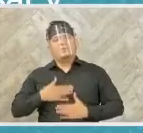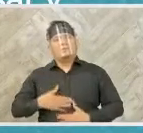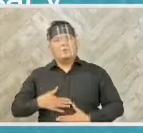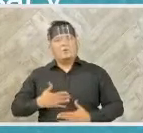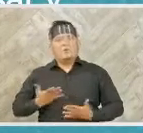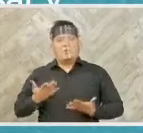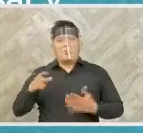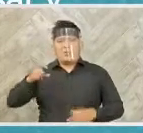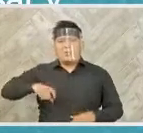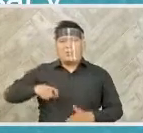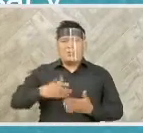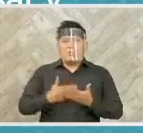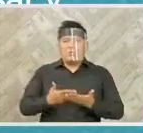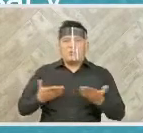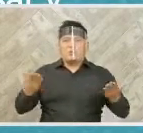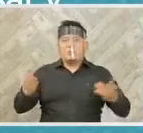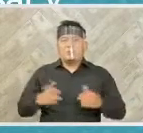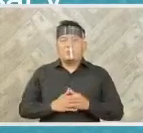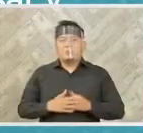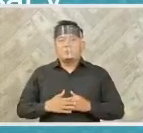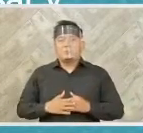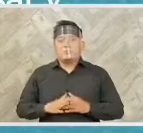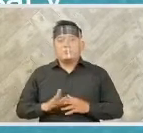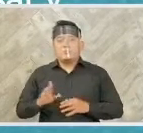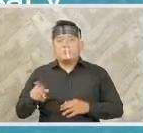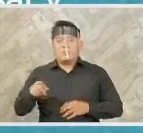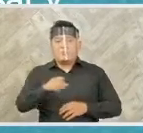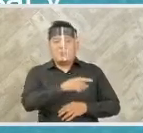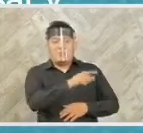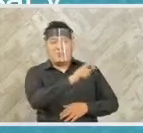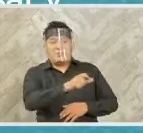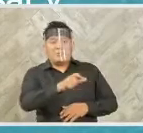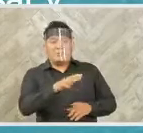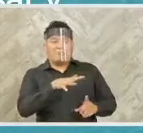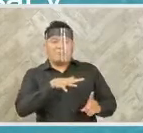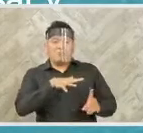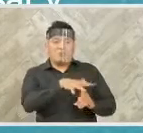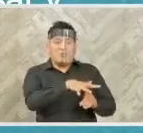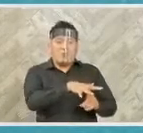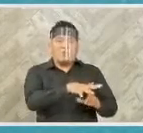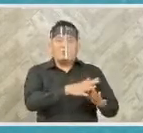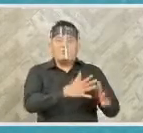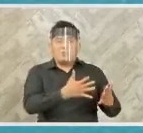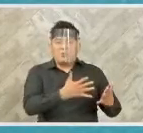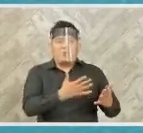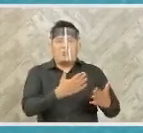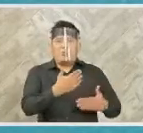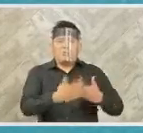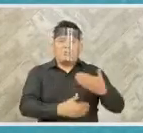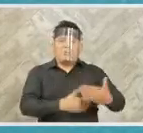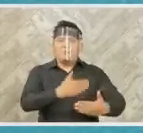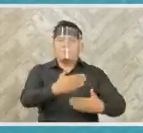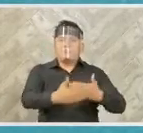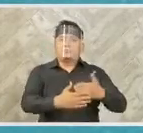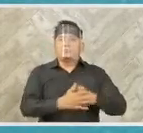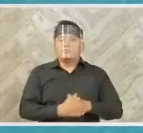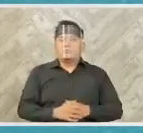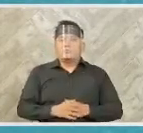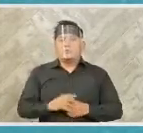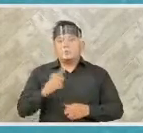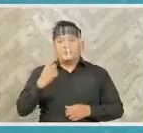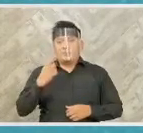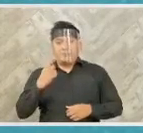sus necesidades, sin afectar a ningún individuo o institución en este proceso. Sus componentes